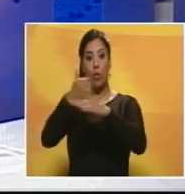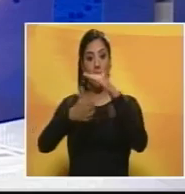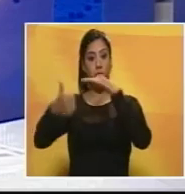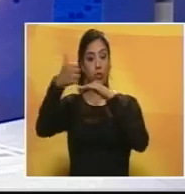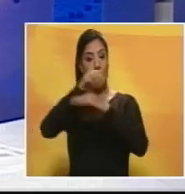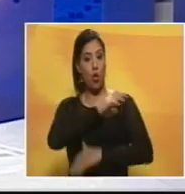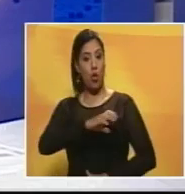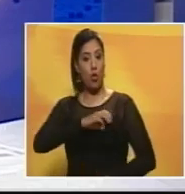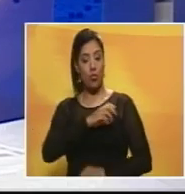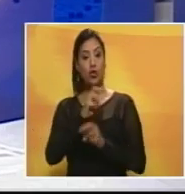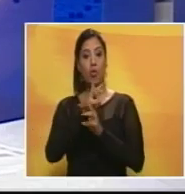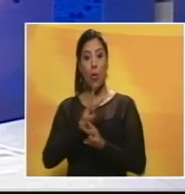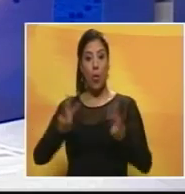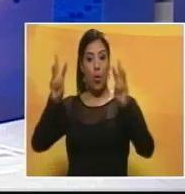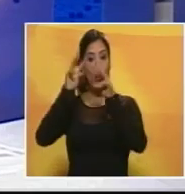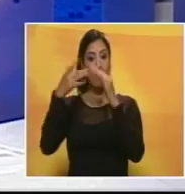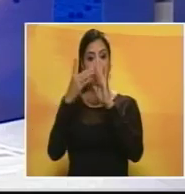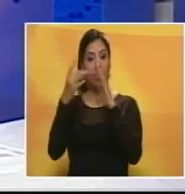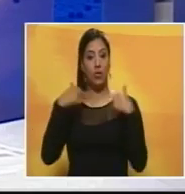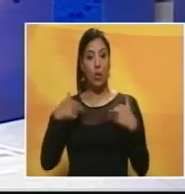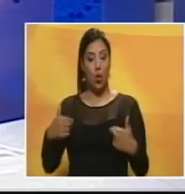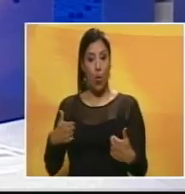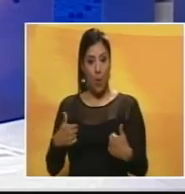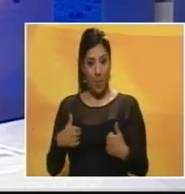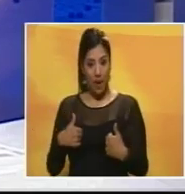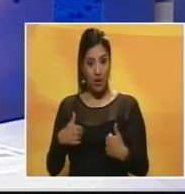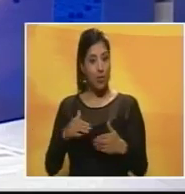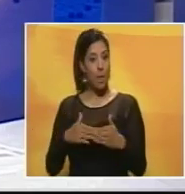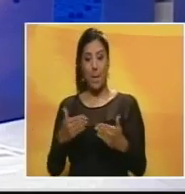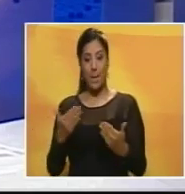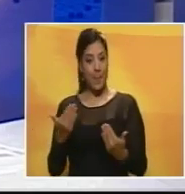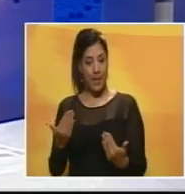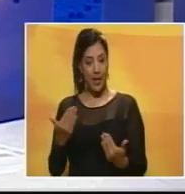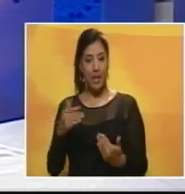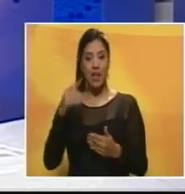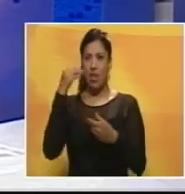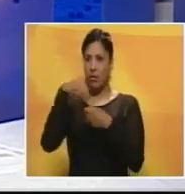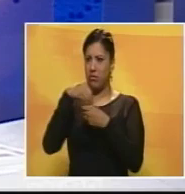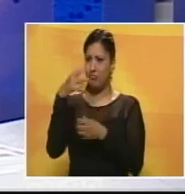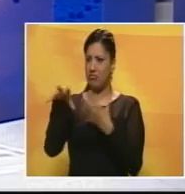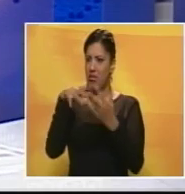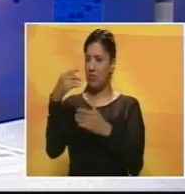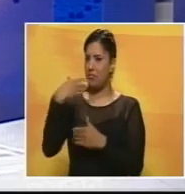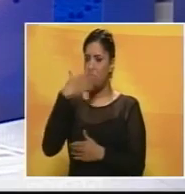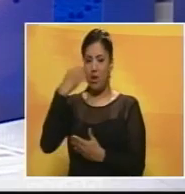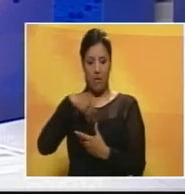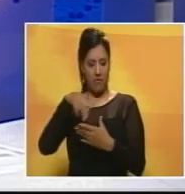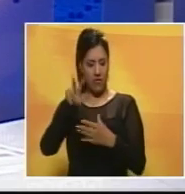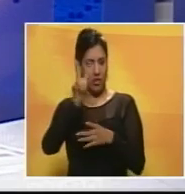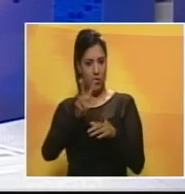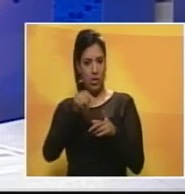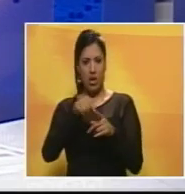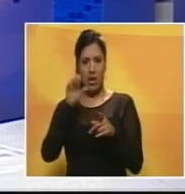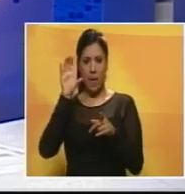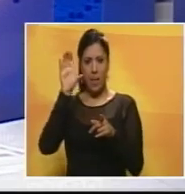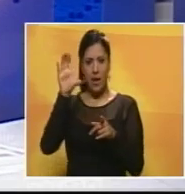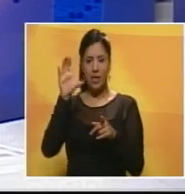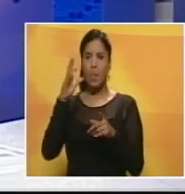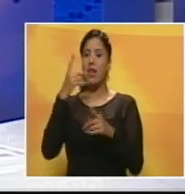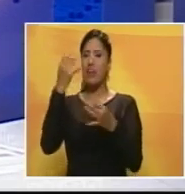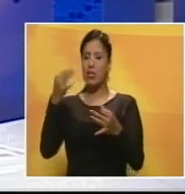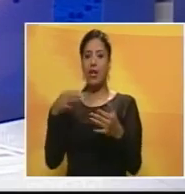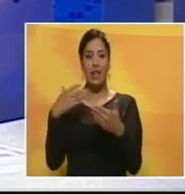alto comisionado de las Naciones Unidas para los Derechos Humanos, Zeid Ra'ad al-Hussein, de entrometerse en los asuntos internos de la nación